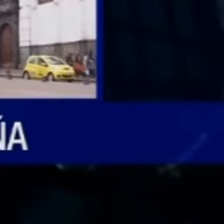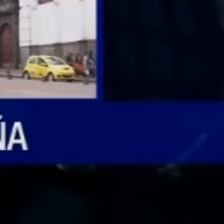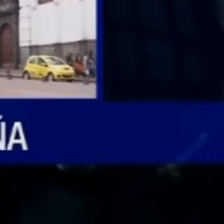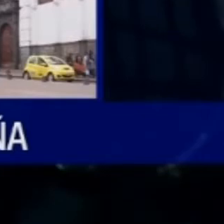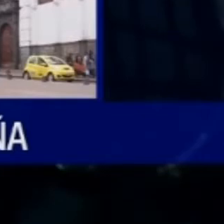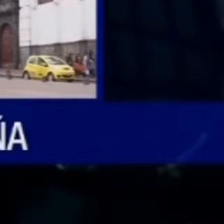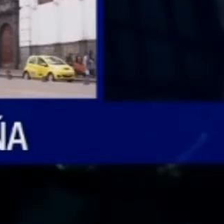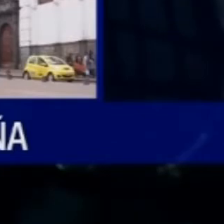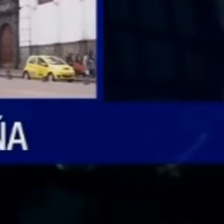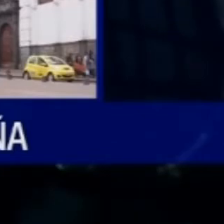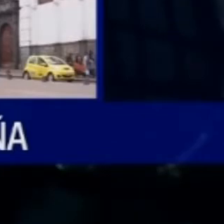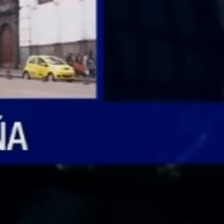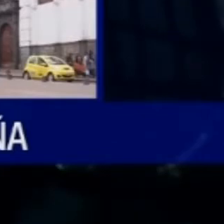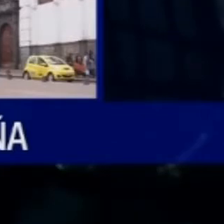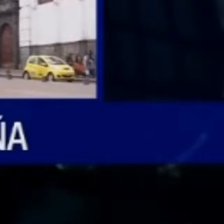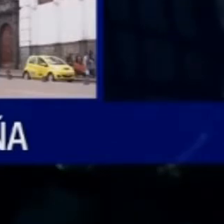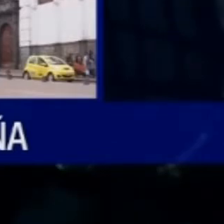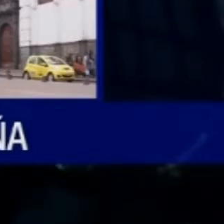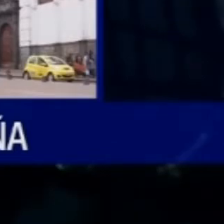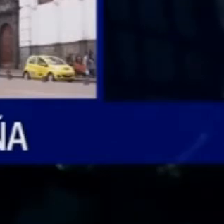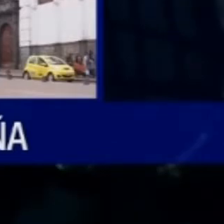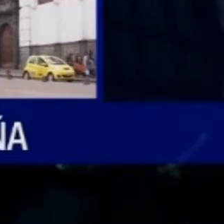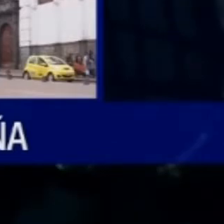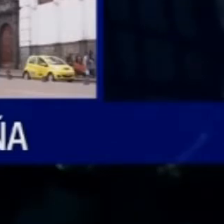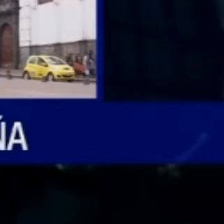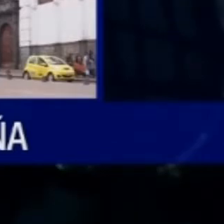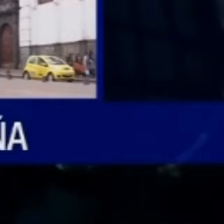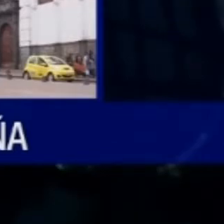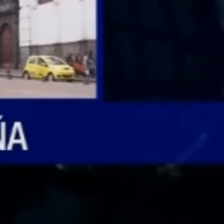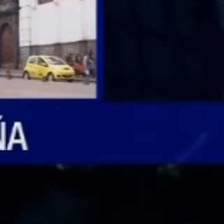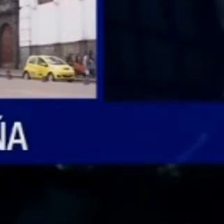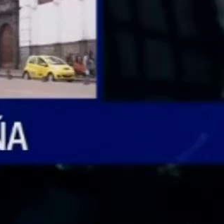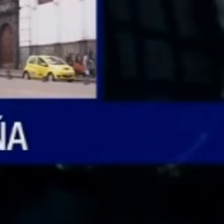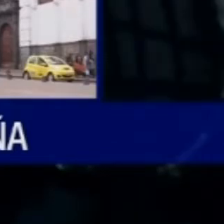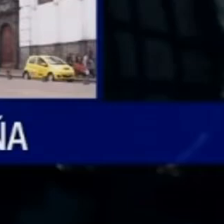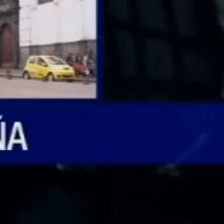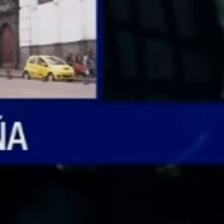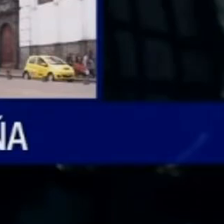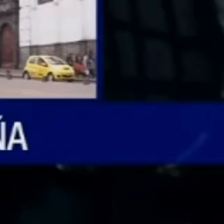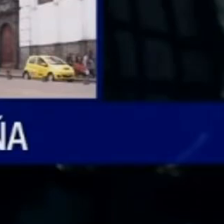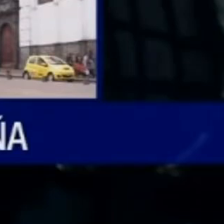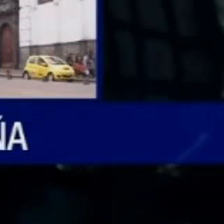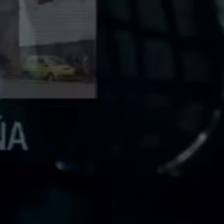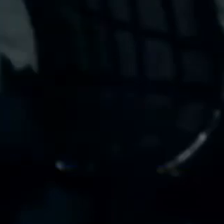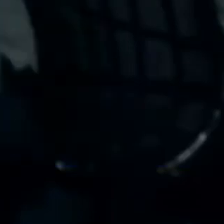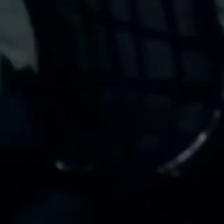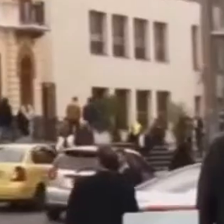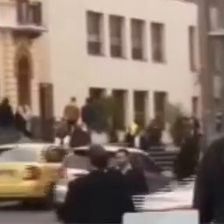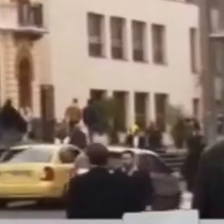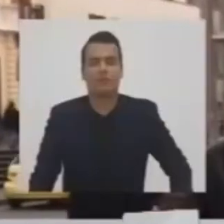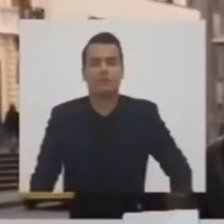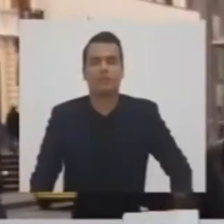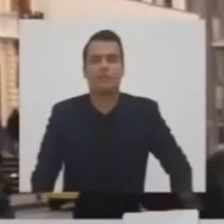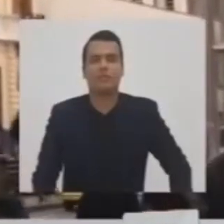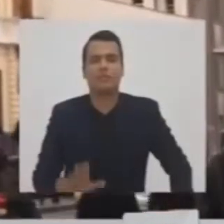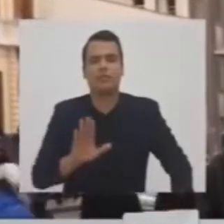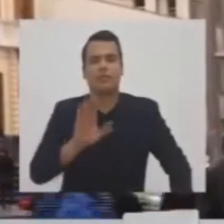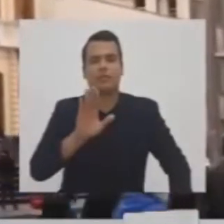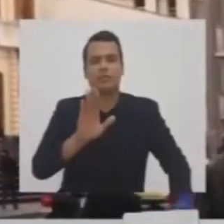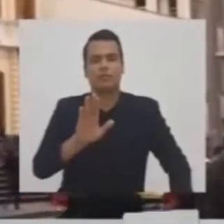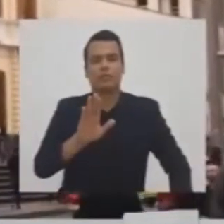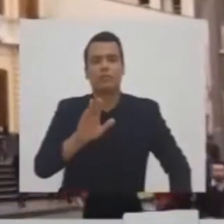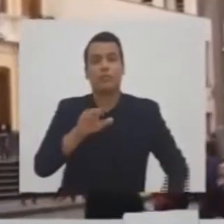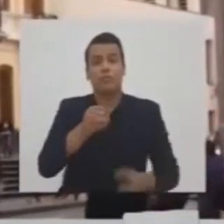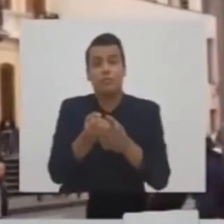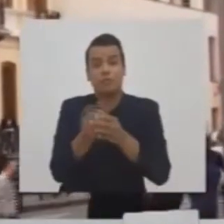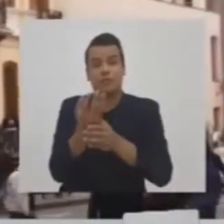que saldrán a votar el 27 de octubre por el alcalde de Pasto y el gobernador de Nariño. Son 5 los candidatos